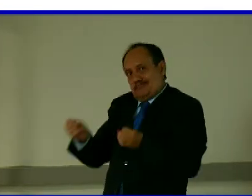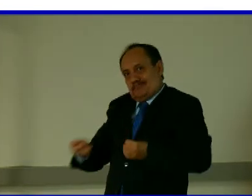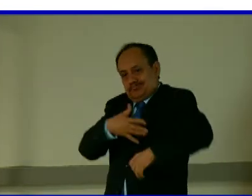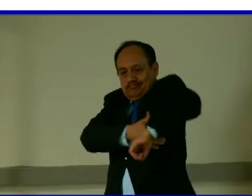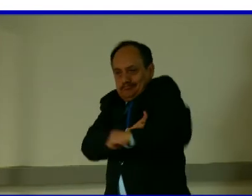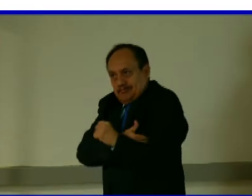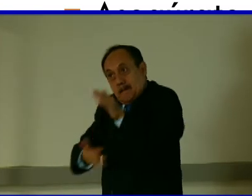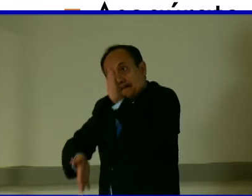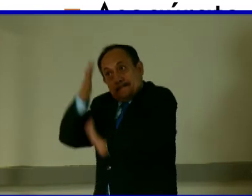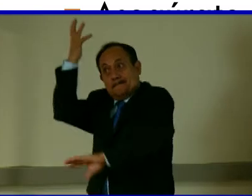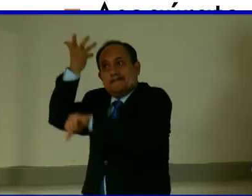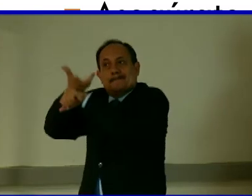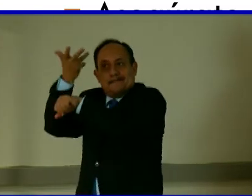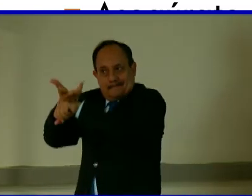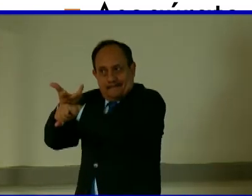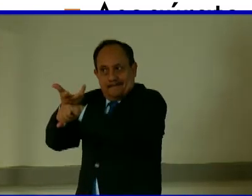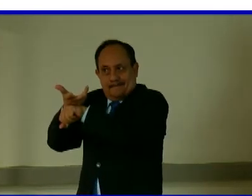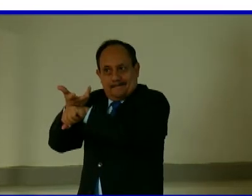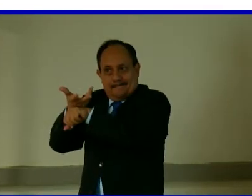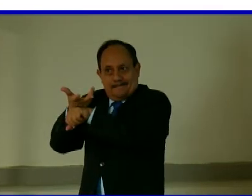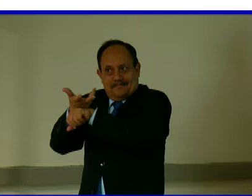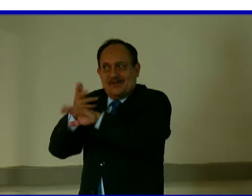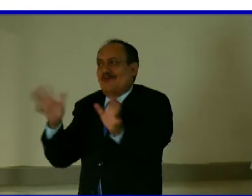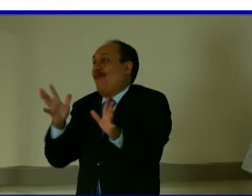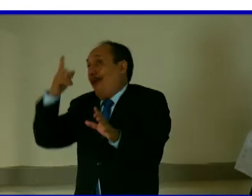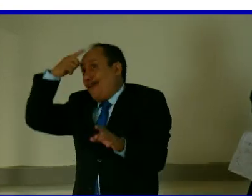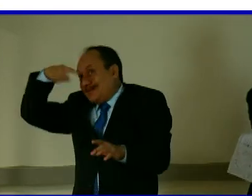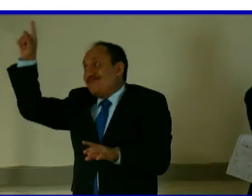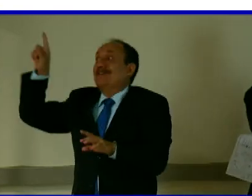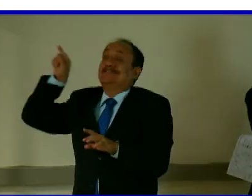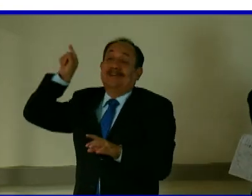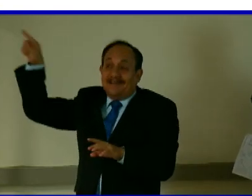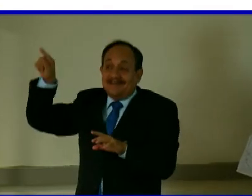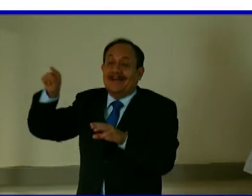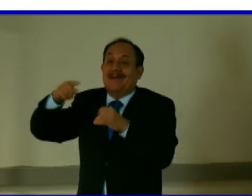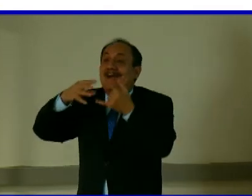allá. Me va a hacer la vida más fácil.